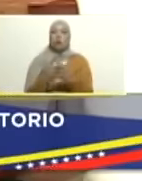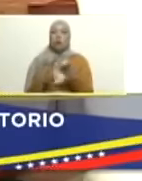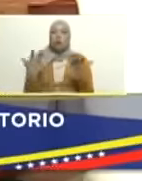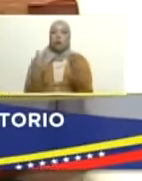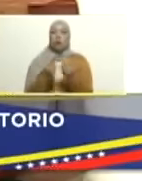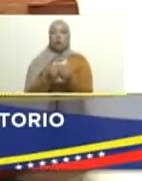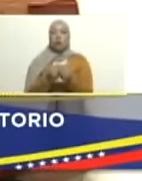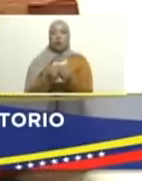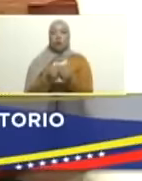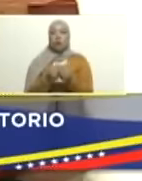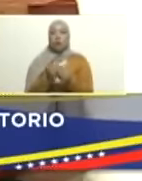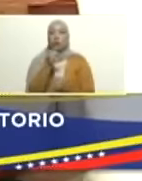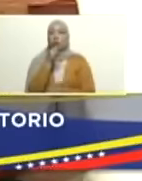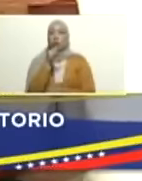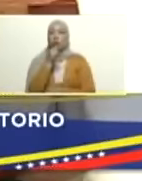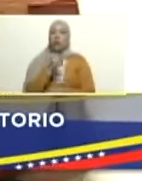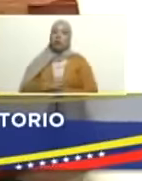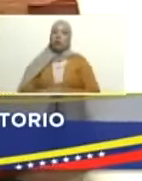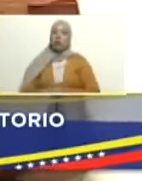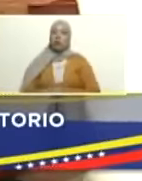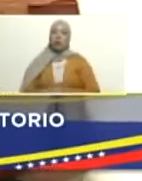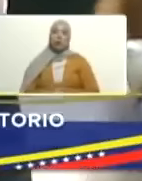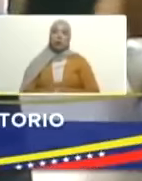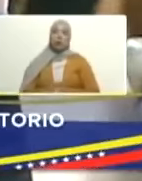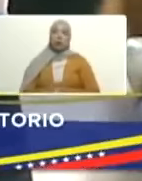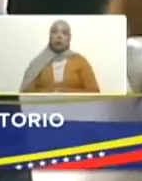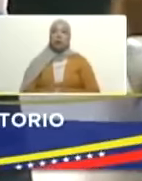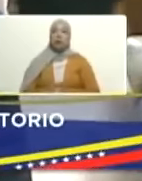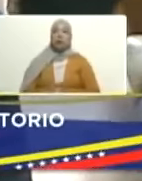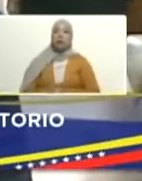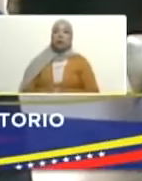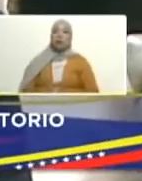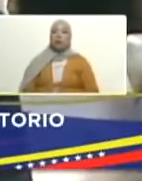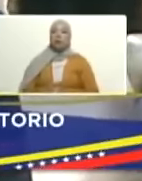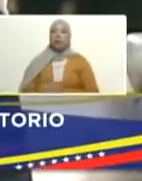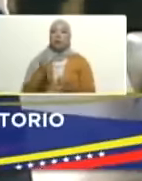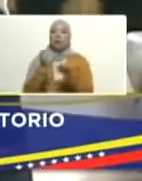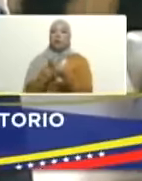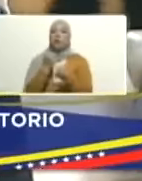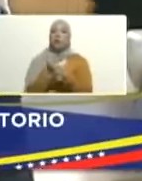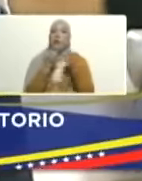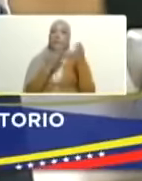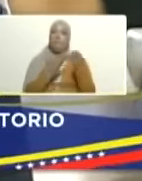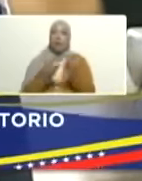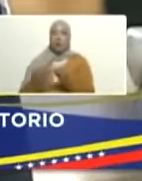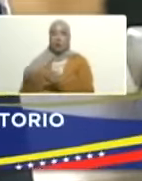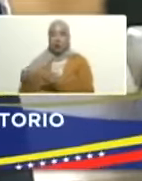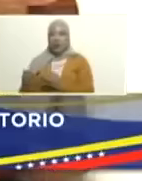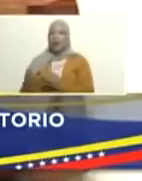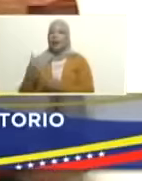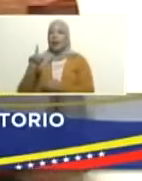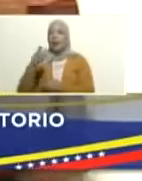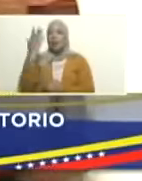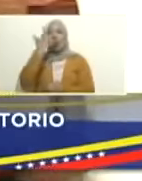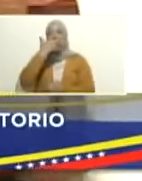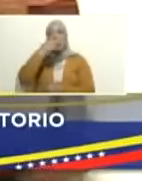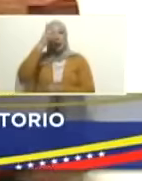compañera Delcy Eloína Rodríguez Gómez, bienvenida. También está